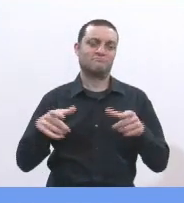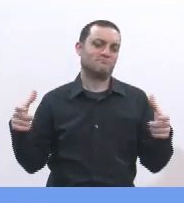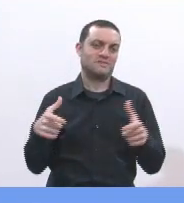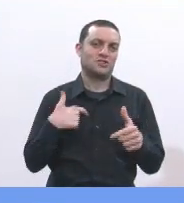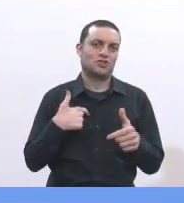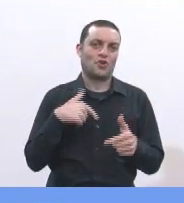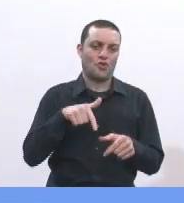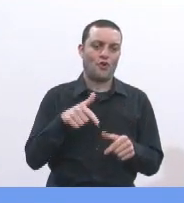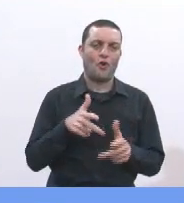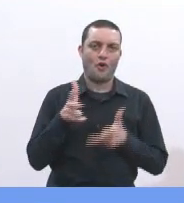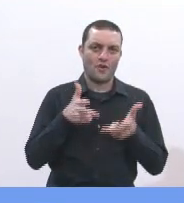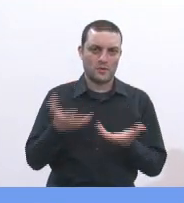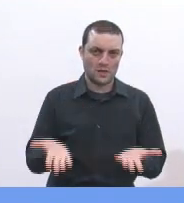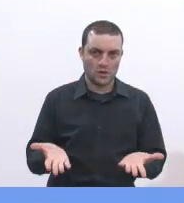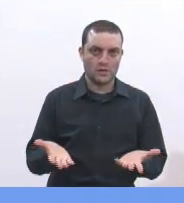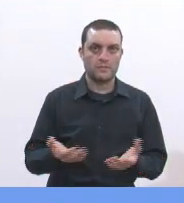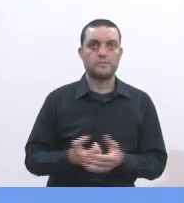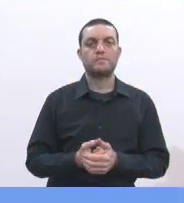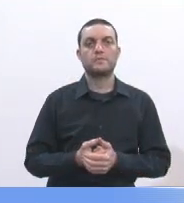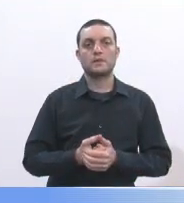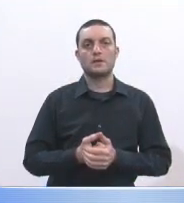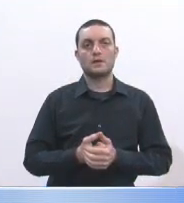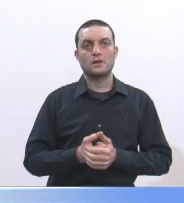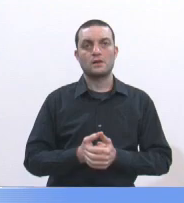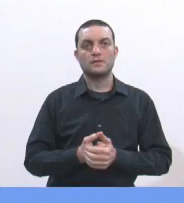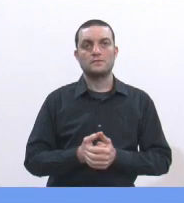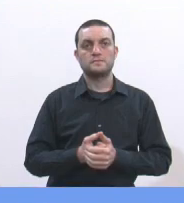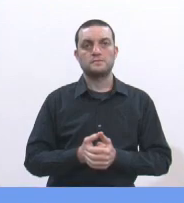con la modificación de la ley la inclusión de las obligaciones gremiales